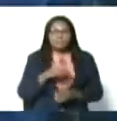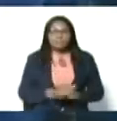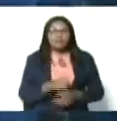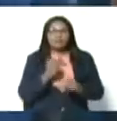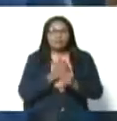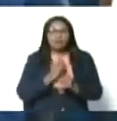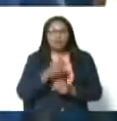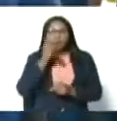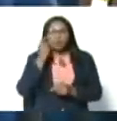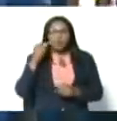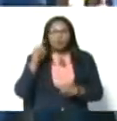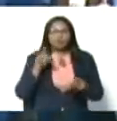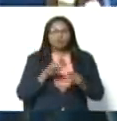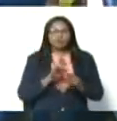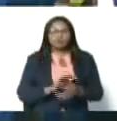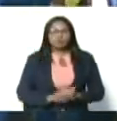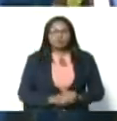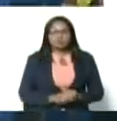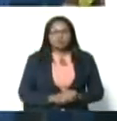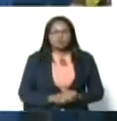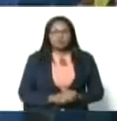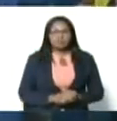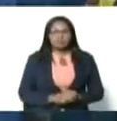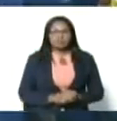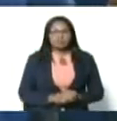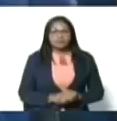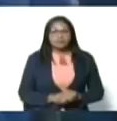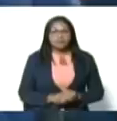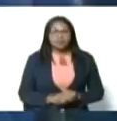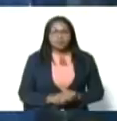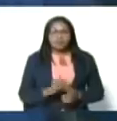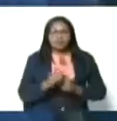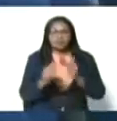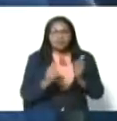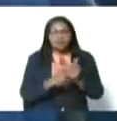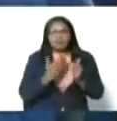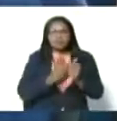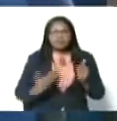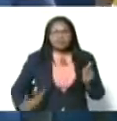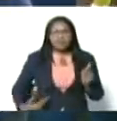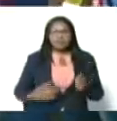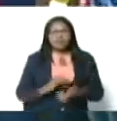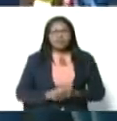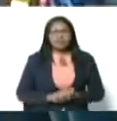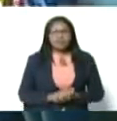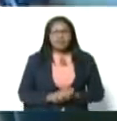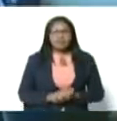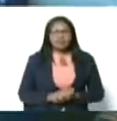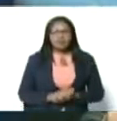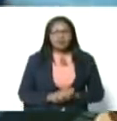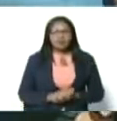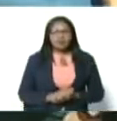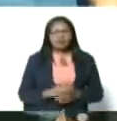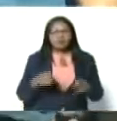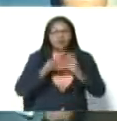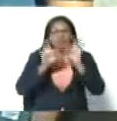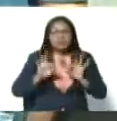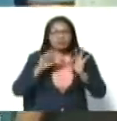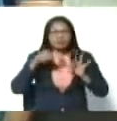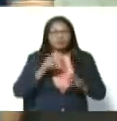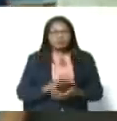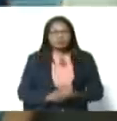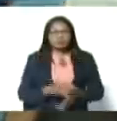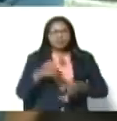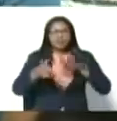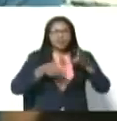metro de Caracas, la ingeniera Maricel Bruce, vicepresidenta de Grandes Obras, y demás ingenieros y trabajadores del Metro de